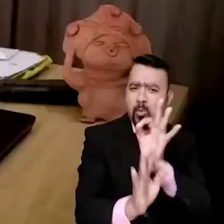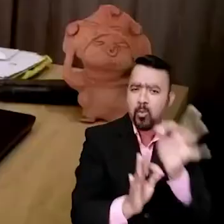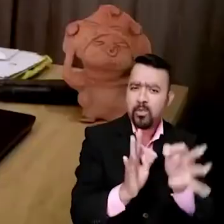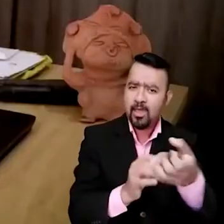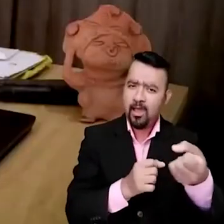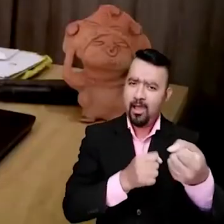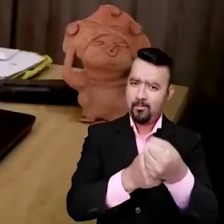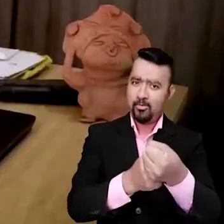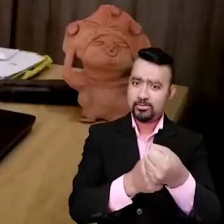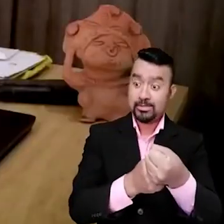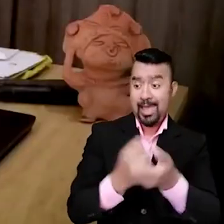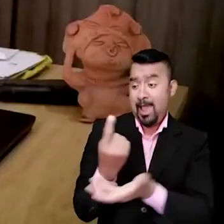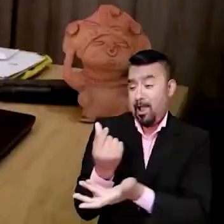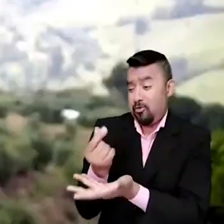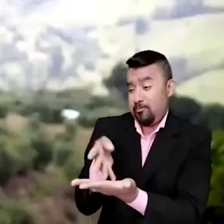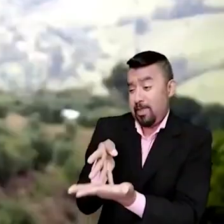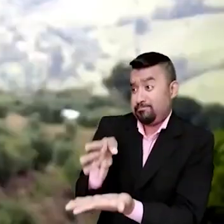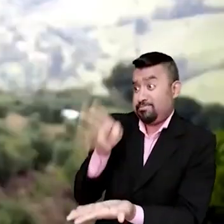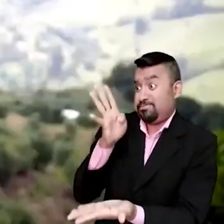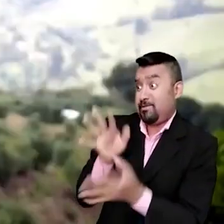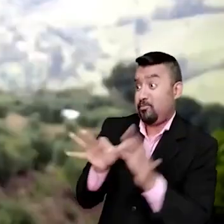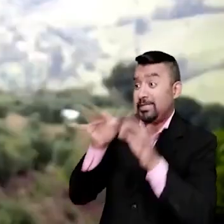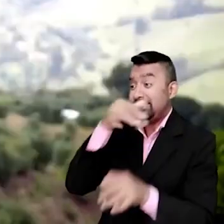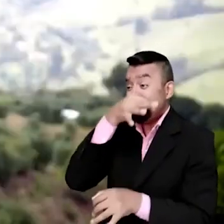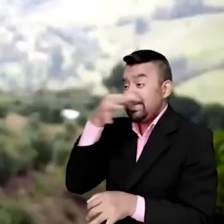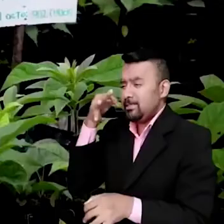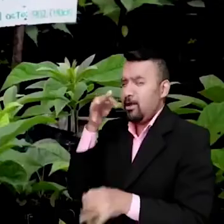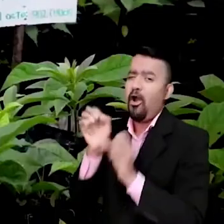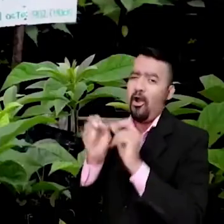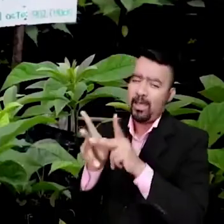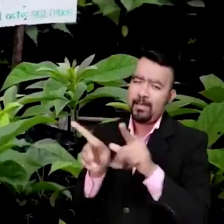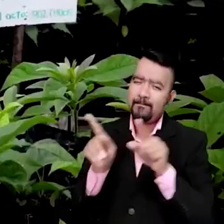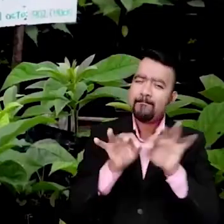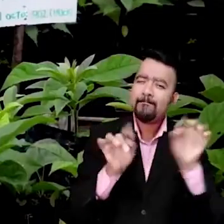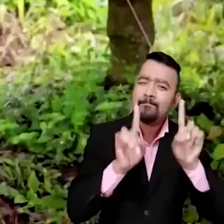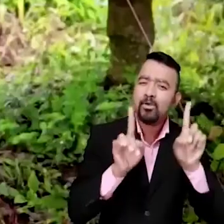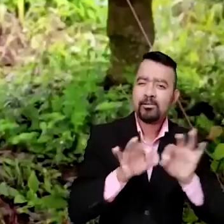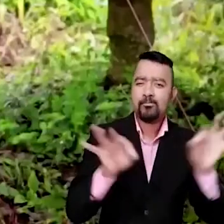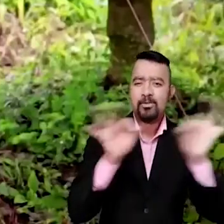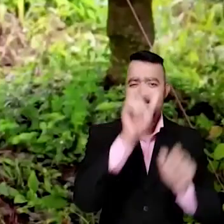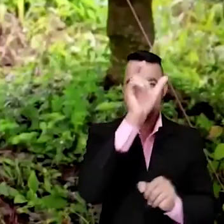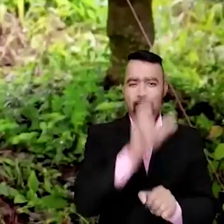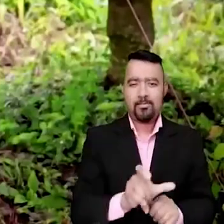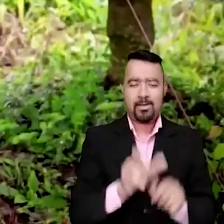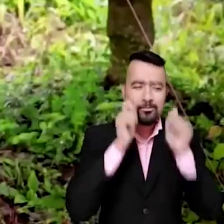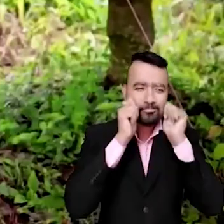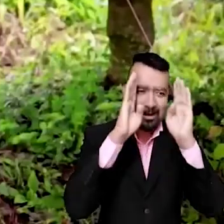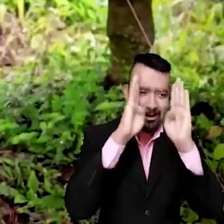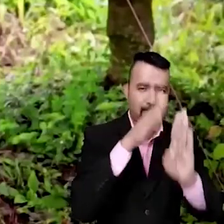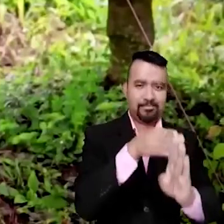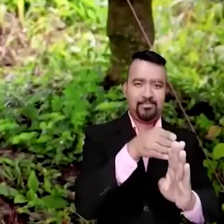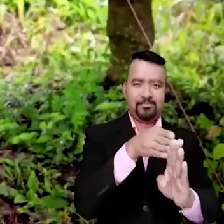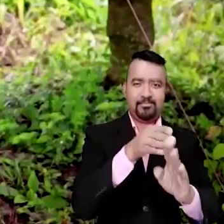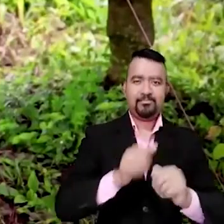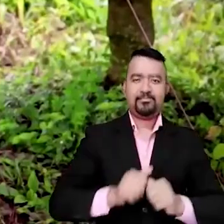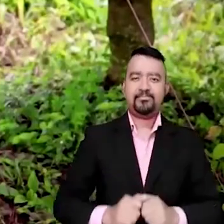que fortalecer, es mucho más importante que el crecimiento económico en los diferentes ámbitos.